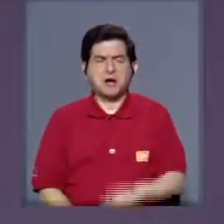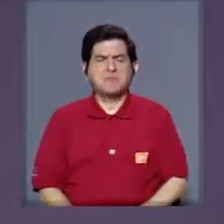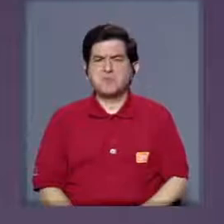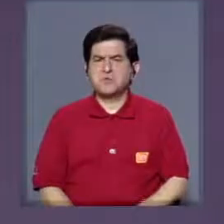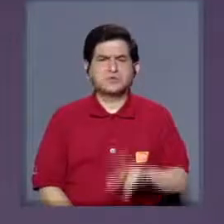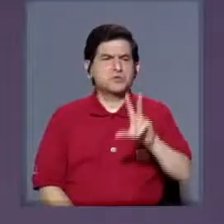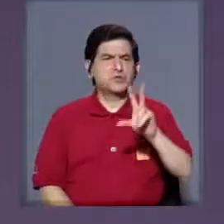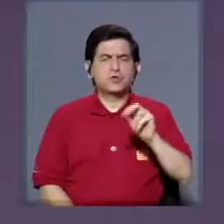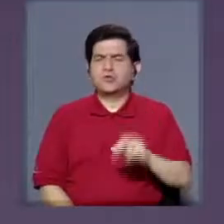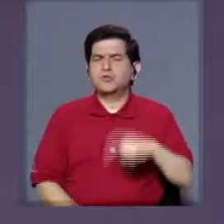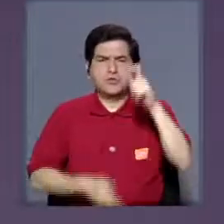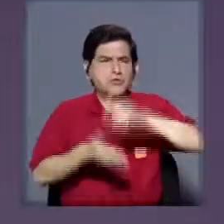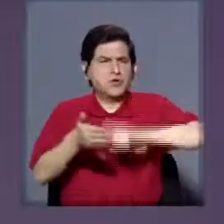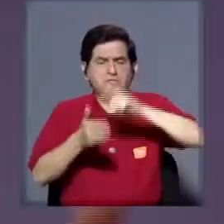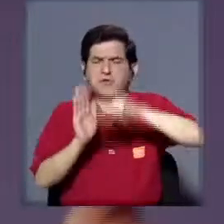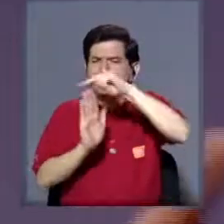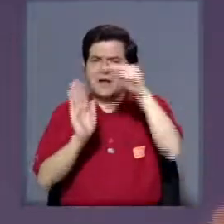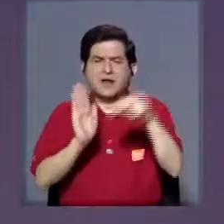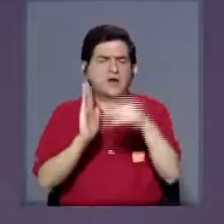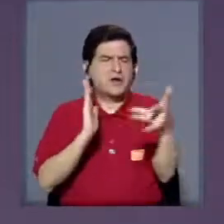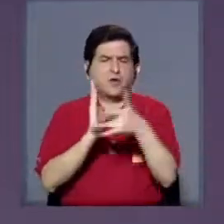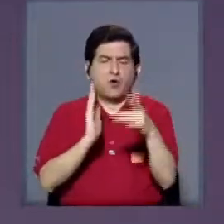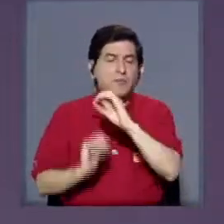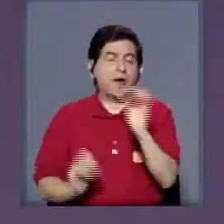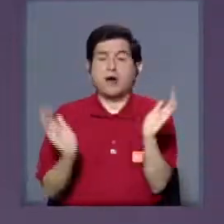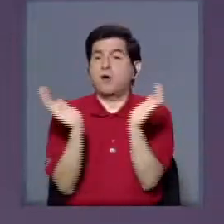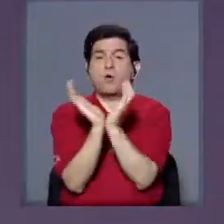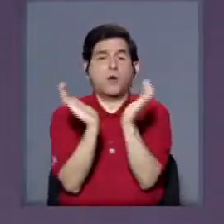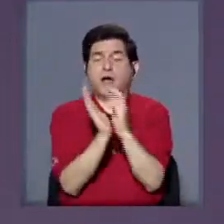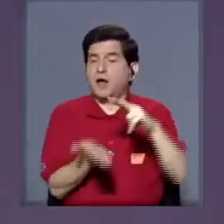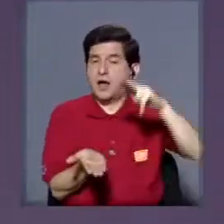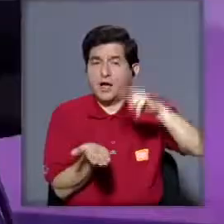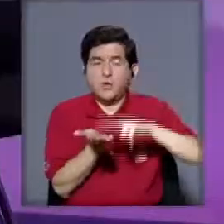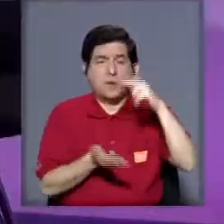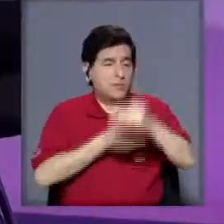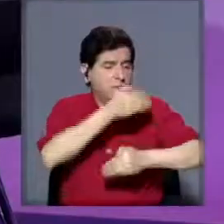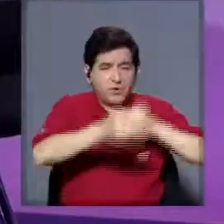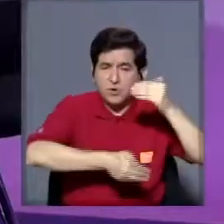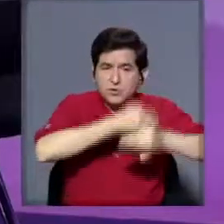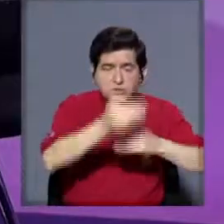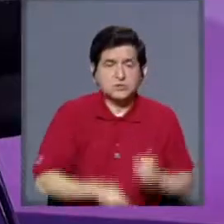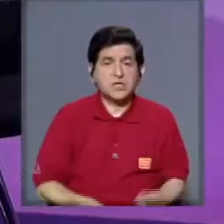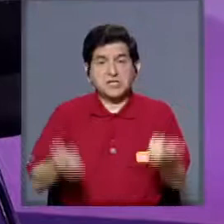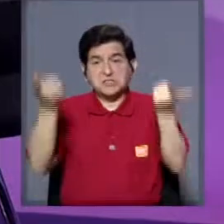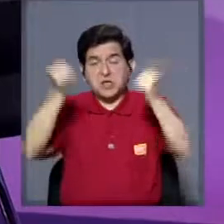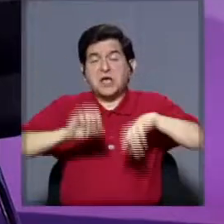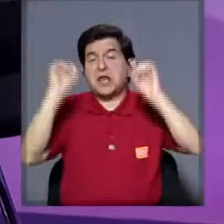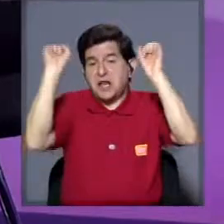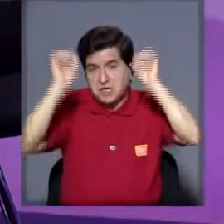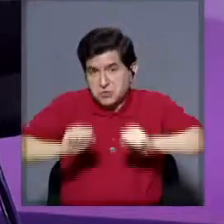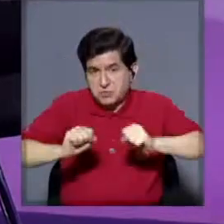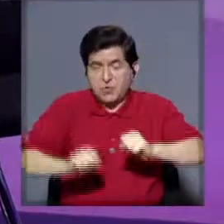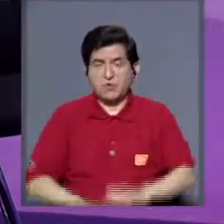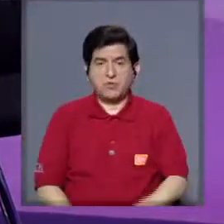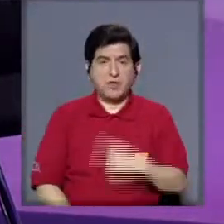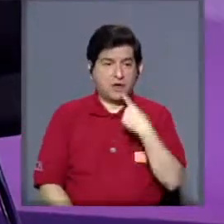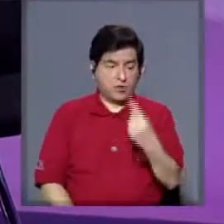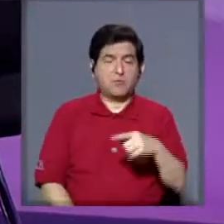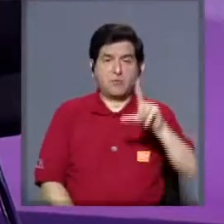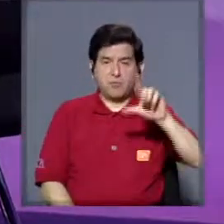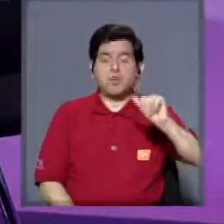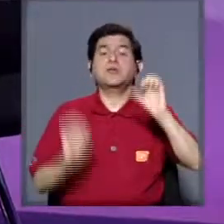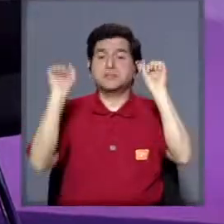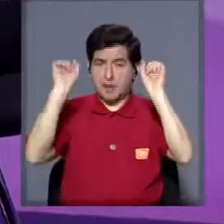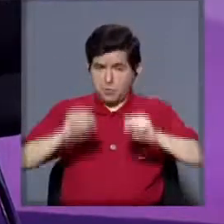de firmar esta norma técnica o la caja de seguro social de aprobar este protocolo en el caso de que pudiera ser lo que como dice la liza si